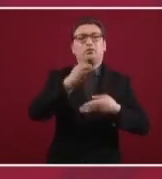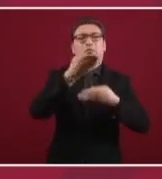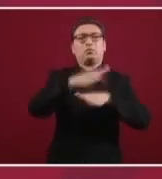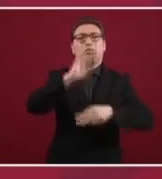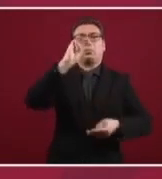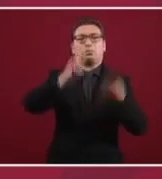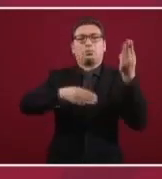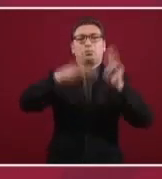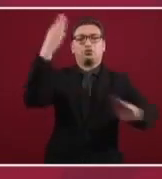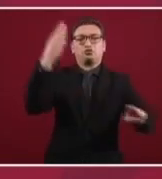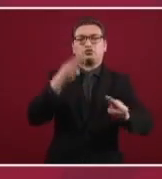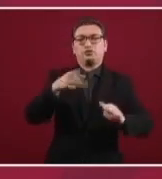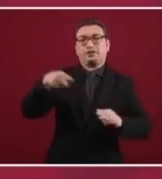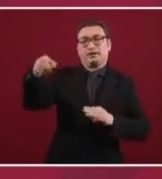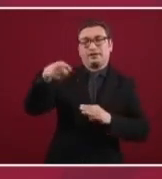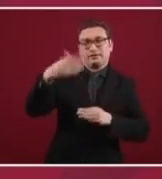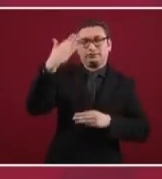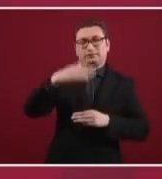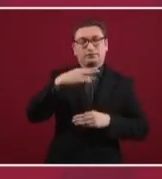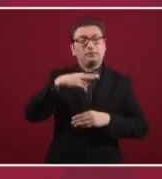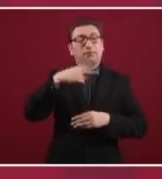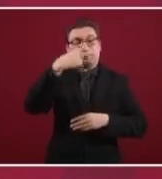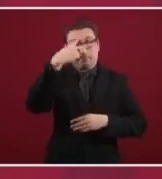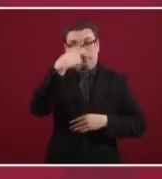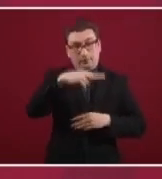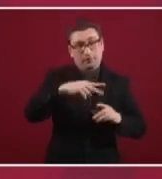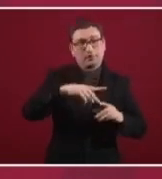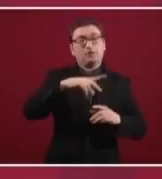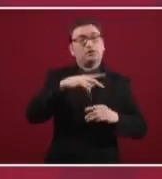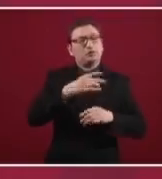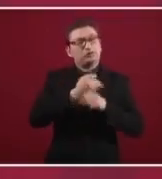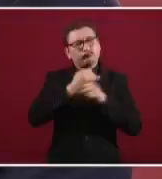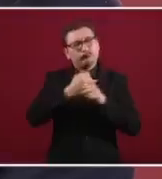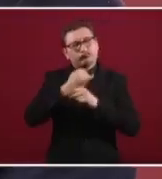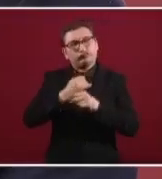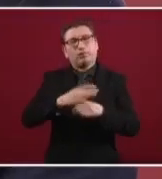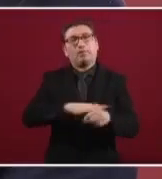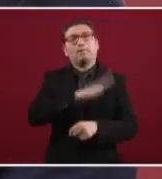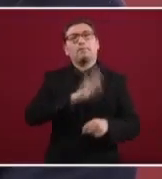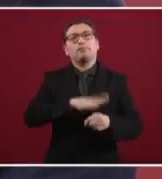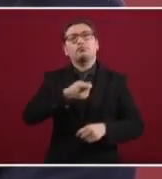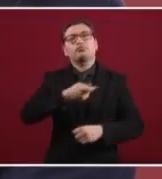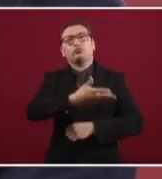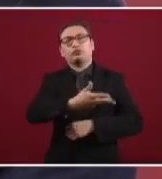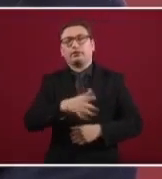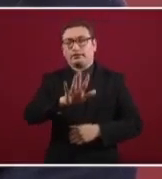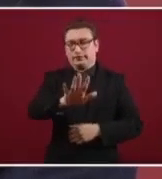Mundial sobre la calificación de México. Y fíjense,